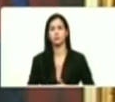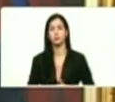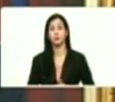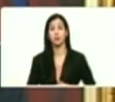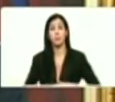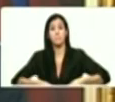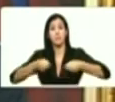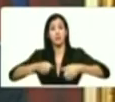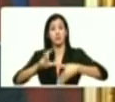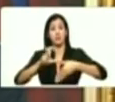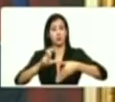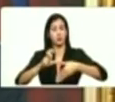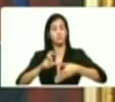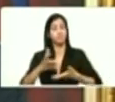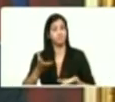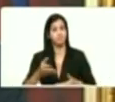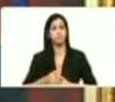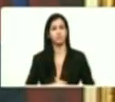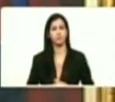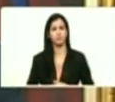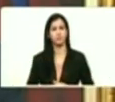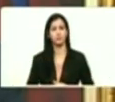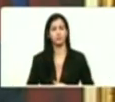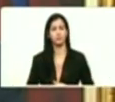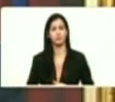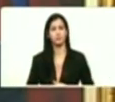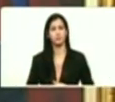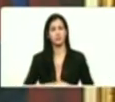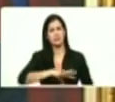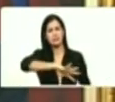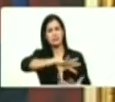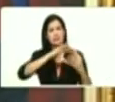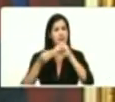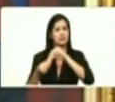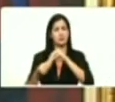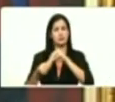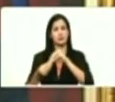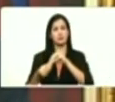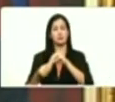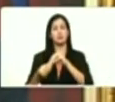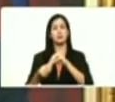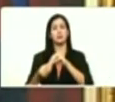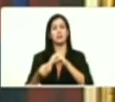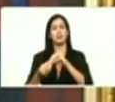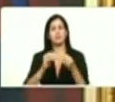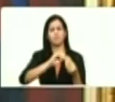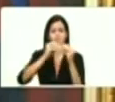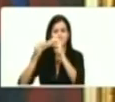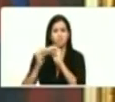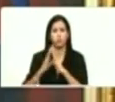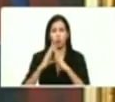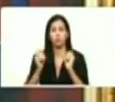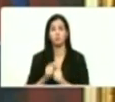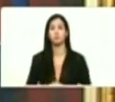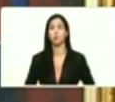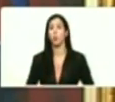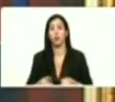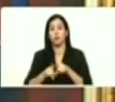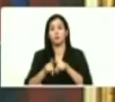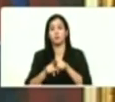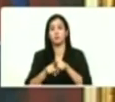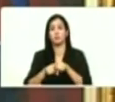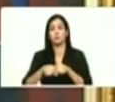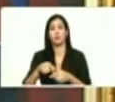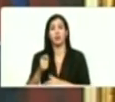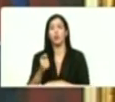bicentenario caballero una reestructuración bicentenario hay que hacer ahí con el hacha de